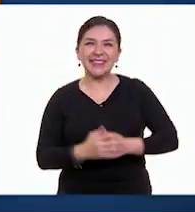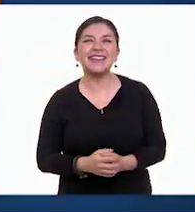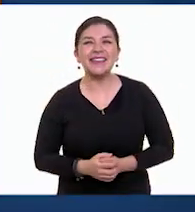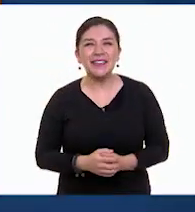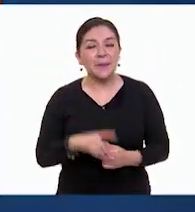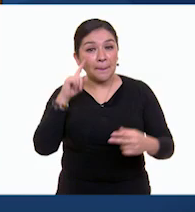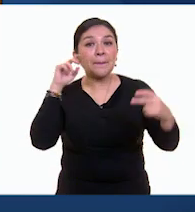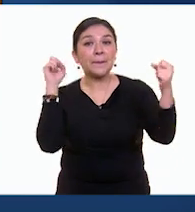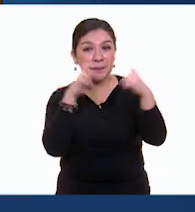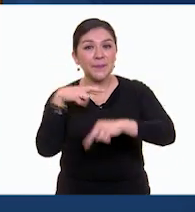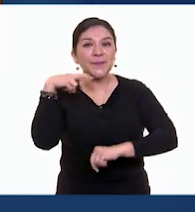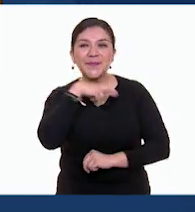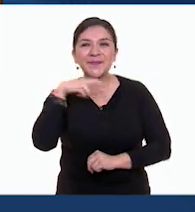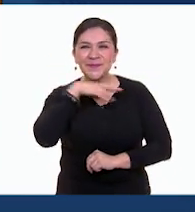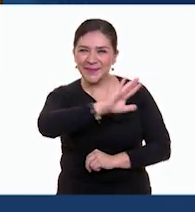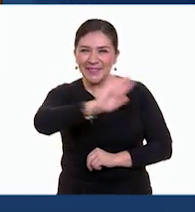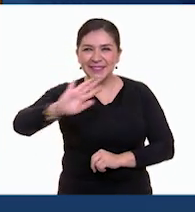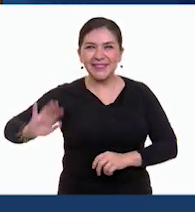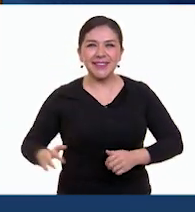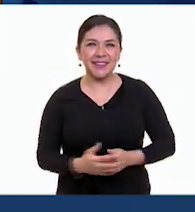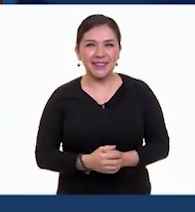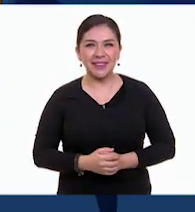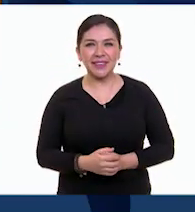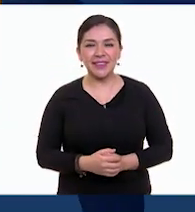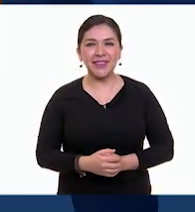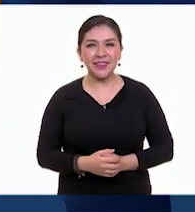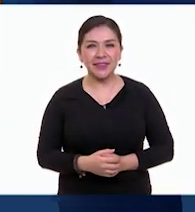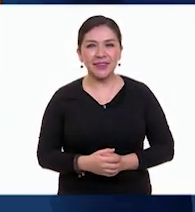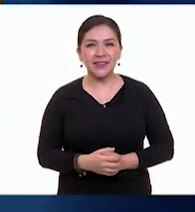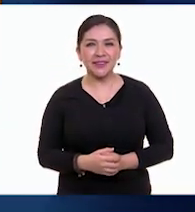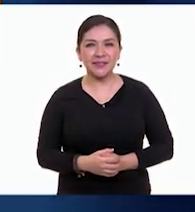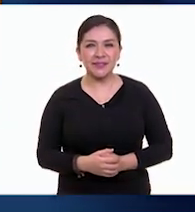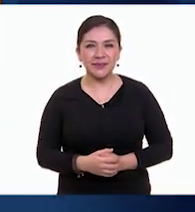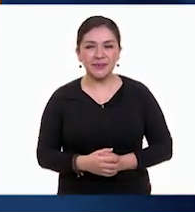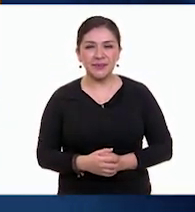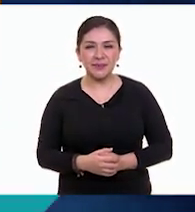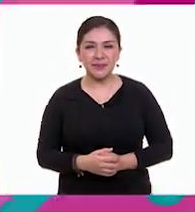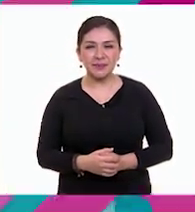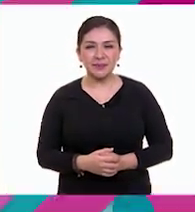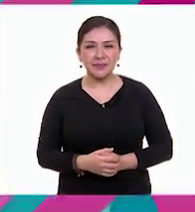¡Muy bien! ¡Nos vemos pronto!